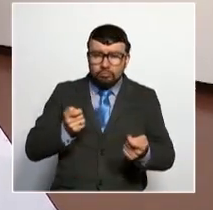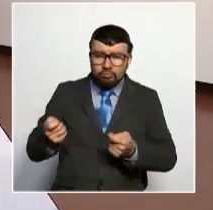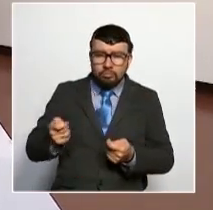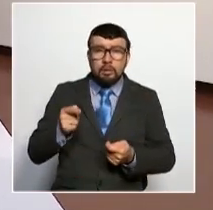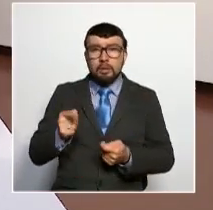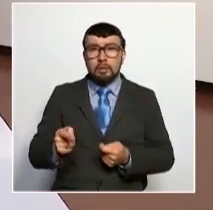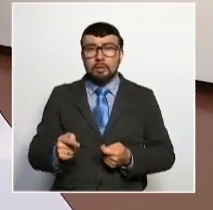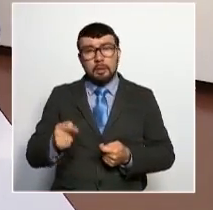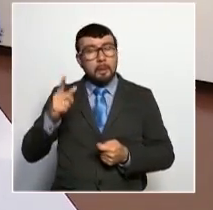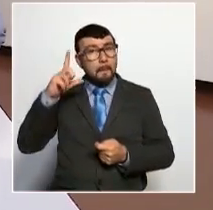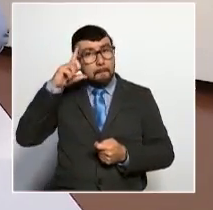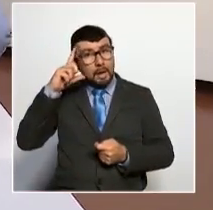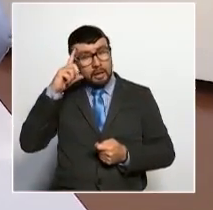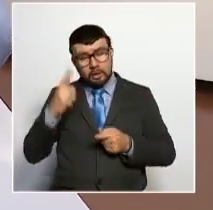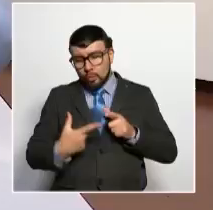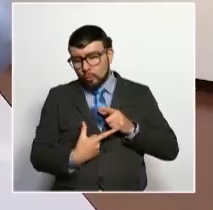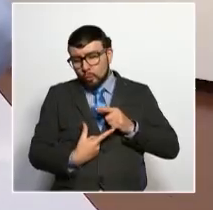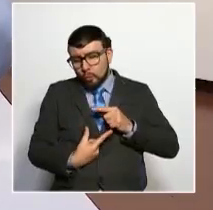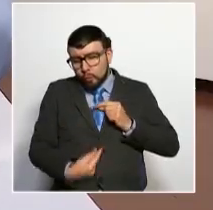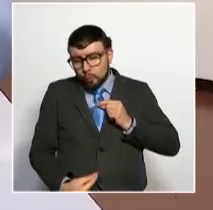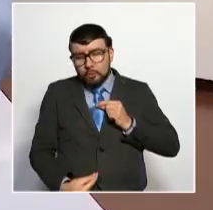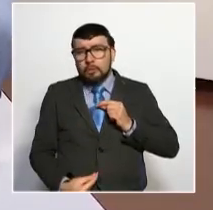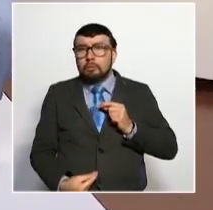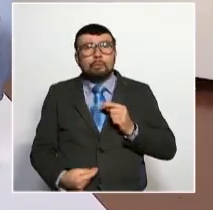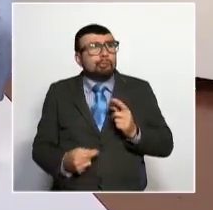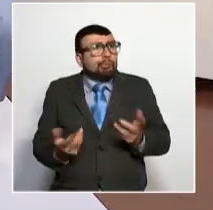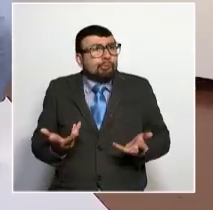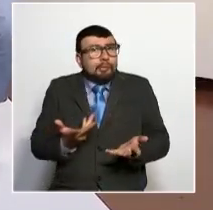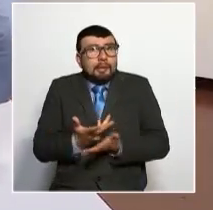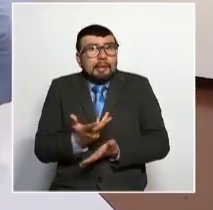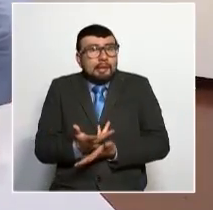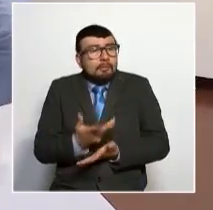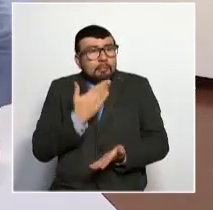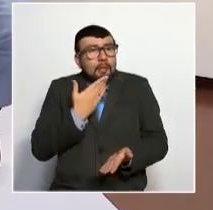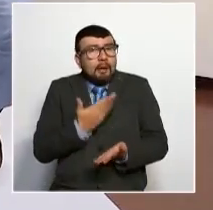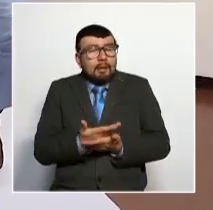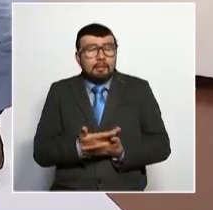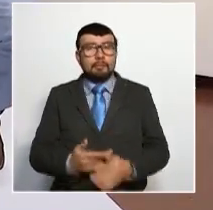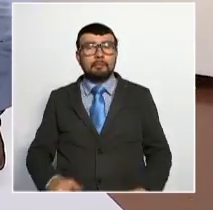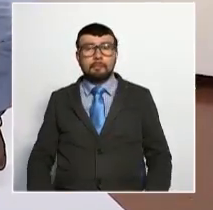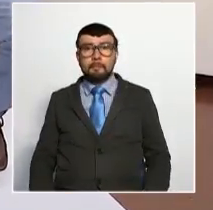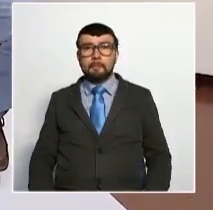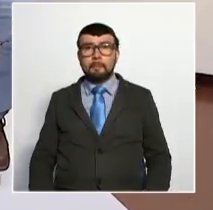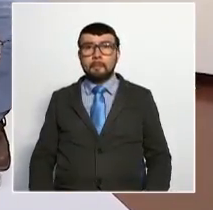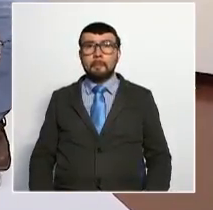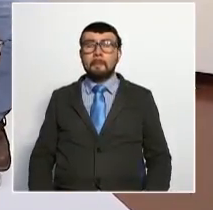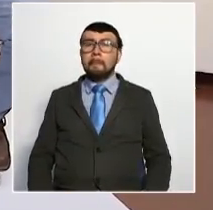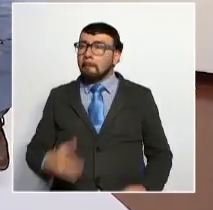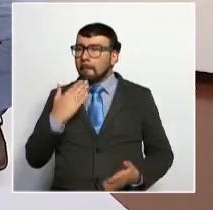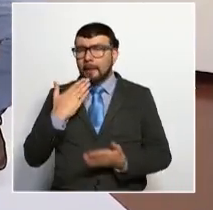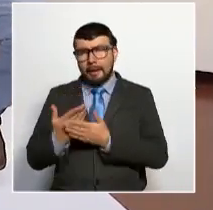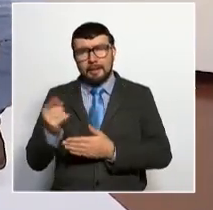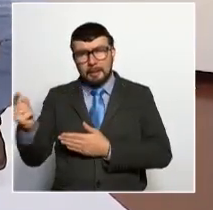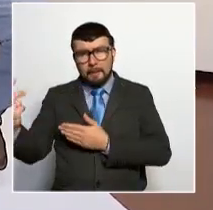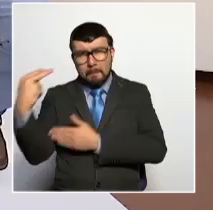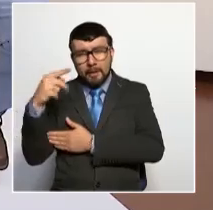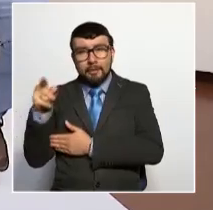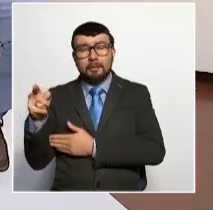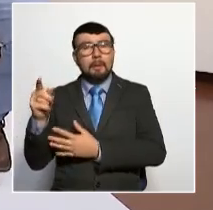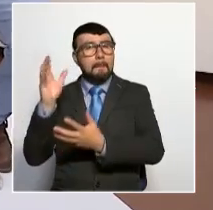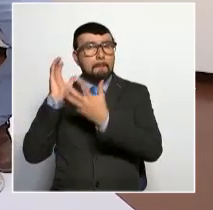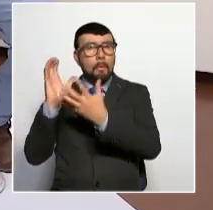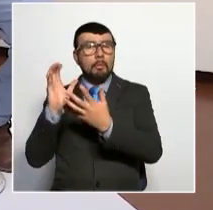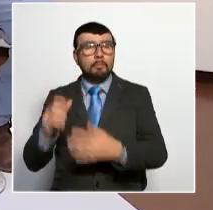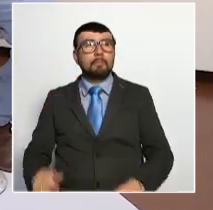cerrar la vagina. ¿Ustedes qué me recomiendan? Gracias, muy amables. A usted, Dora, y a toda la gente de Popayán, gracias por tanta